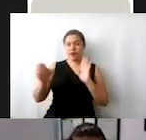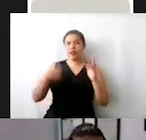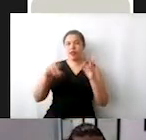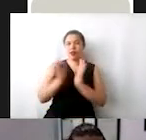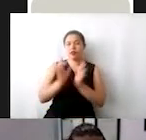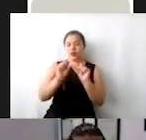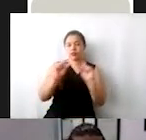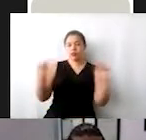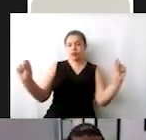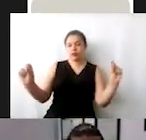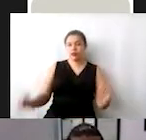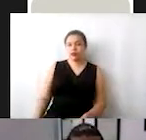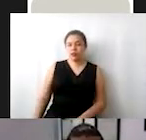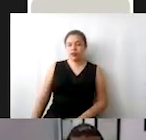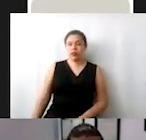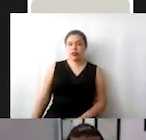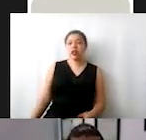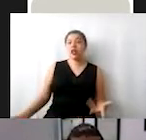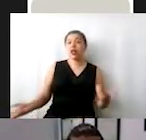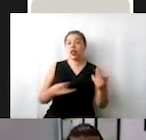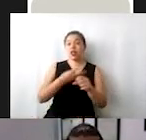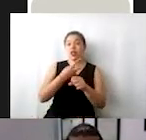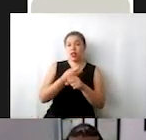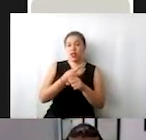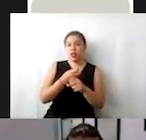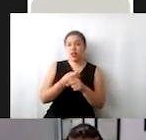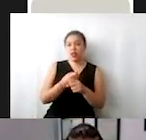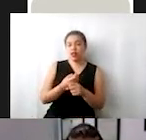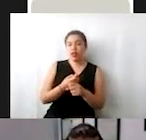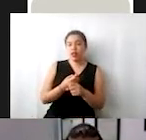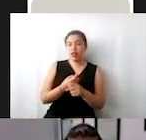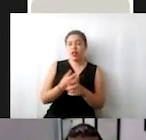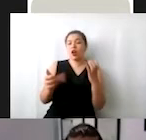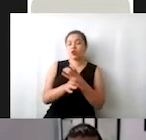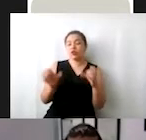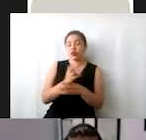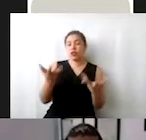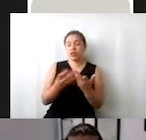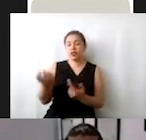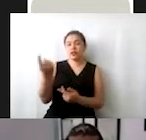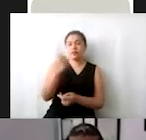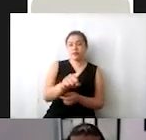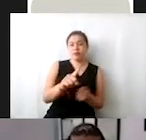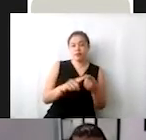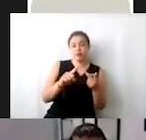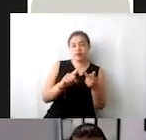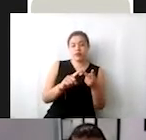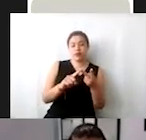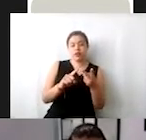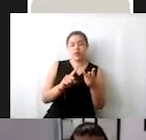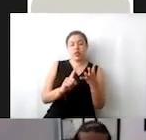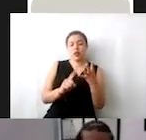subrayado. En el segundo dice es mandar lo que ha de hacerse y en el cuarto es utilizarlo como